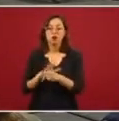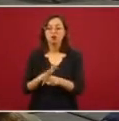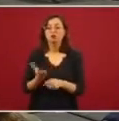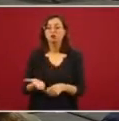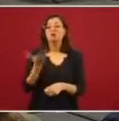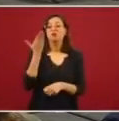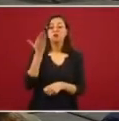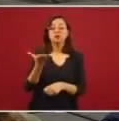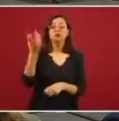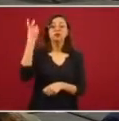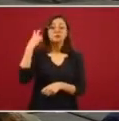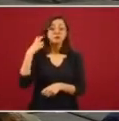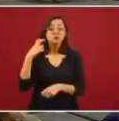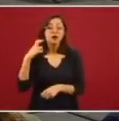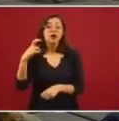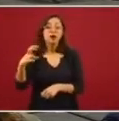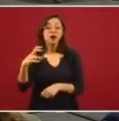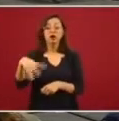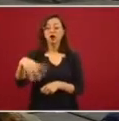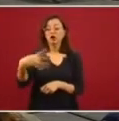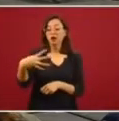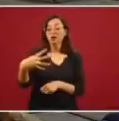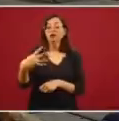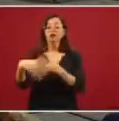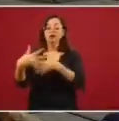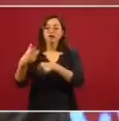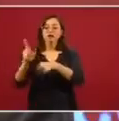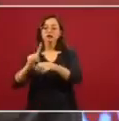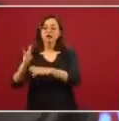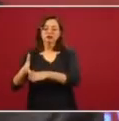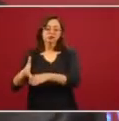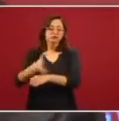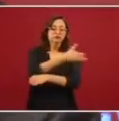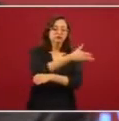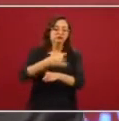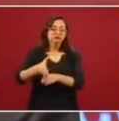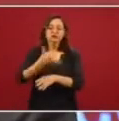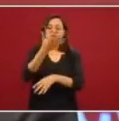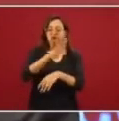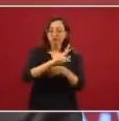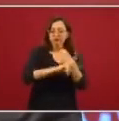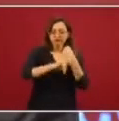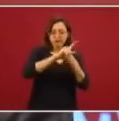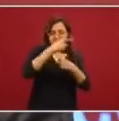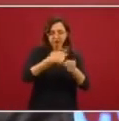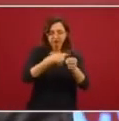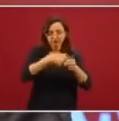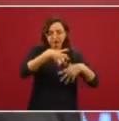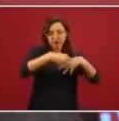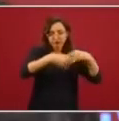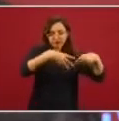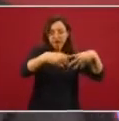estuvo en los últimos 14 o 15 días en uno de estos 10 países con transmisión alta de coronavirus